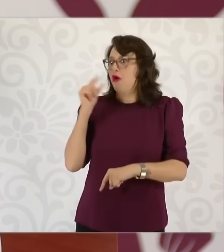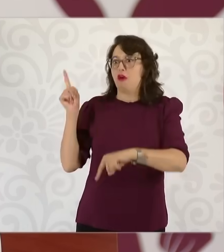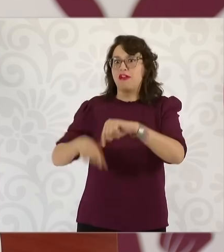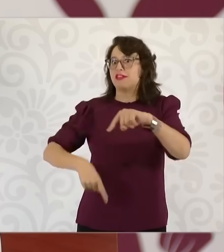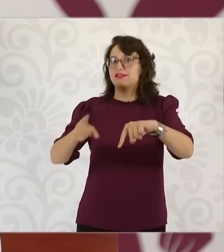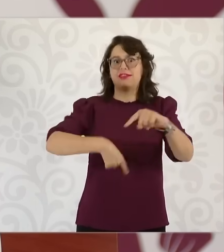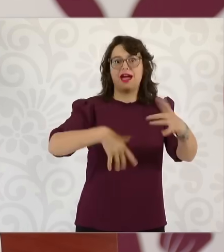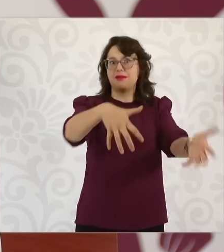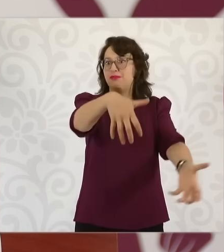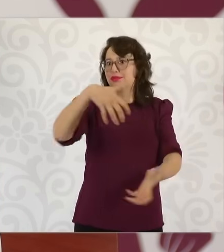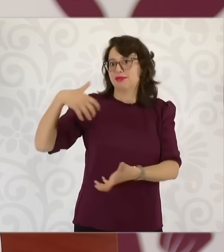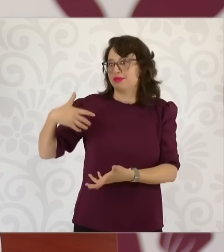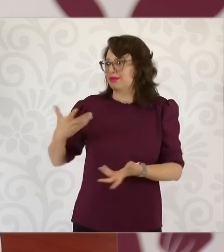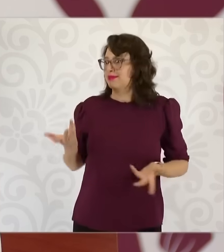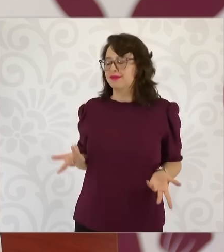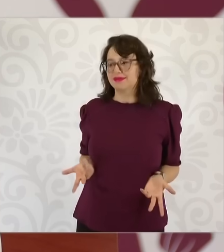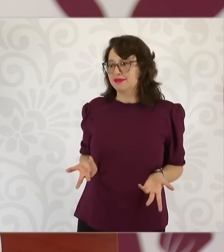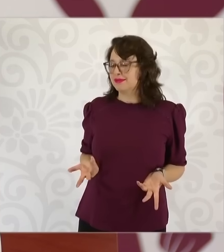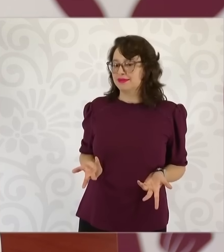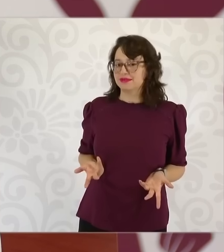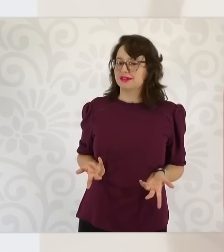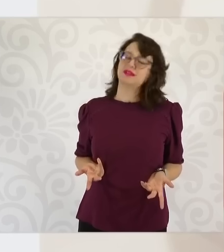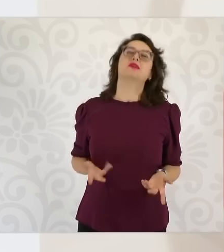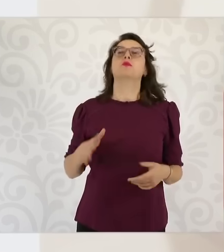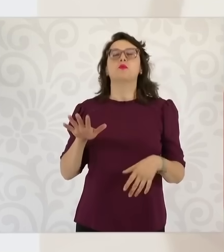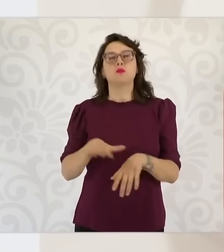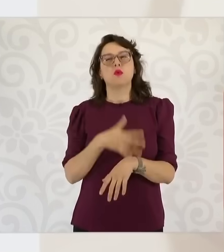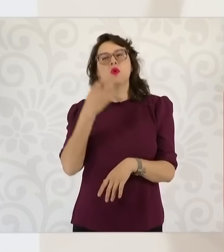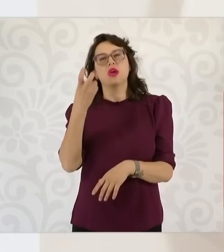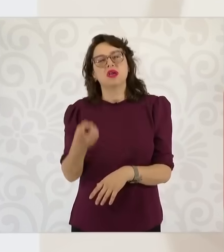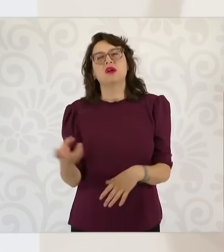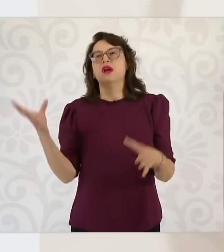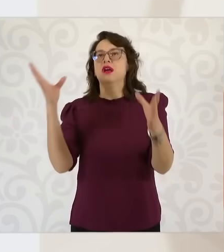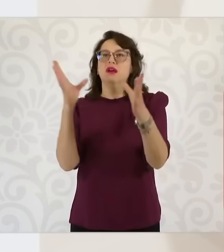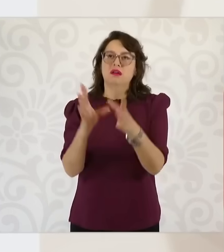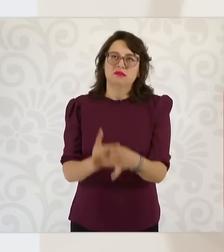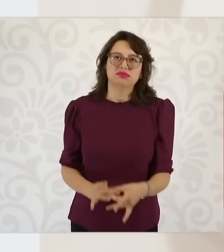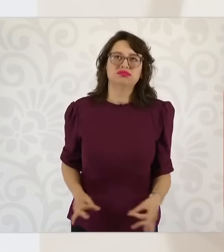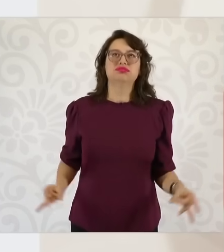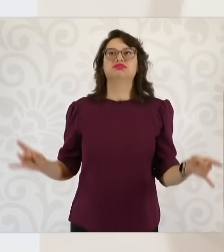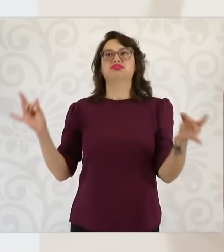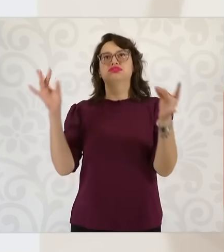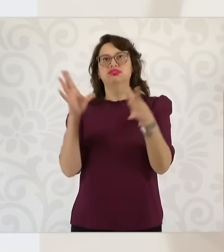en sus cuentas individuales. Entonces, por eso hemos estado explicando con tanto